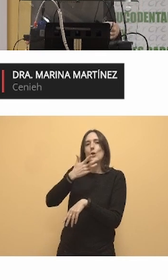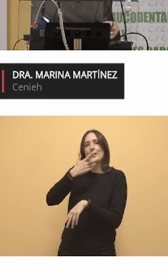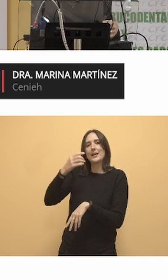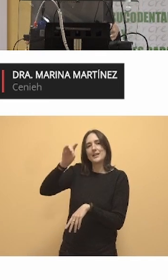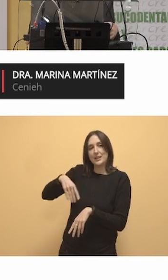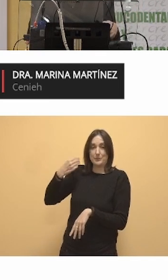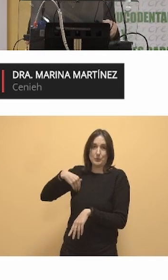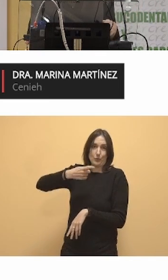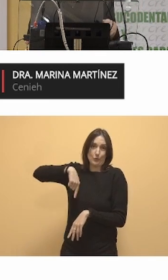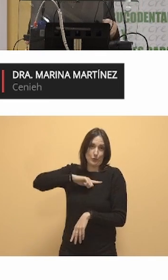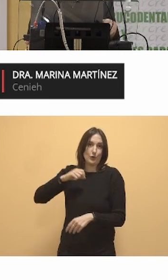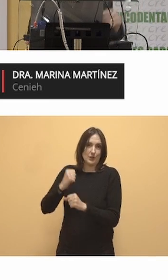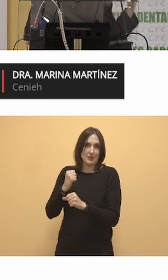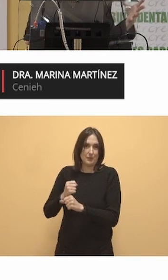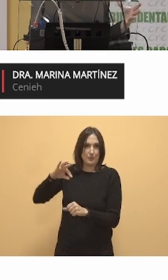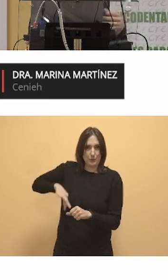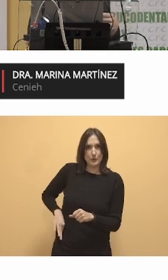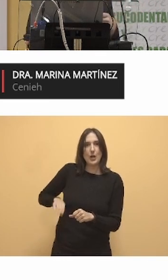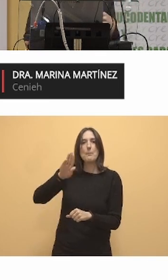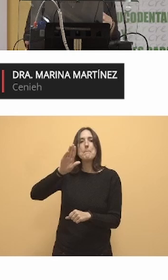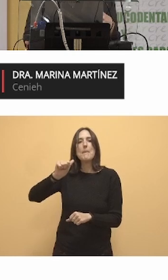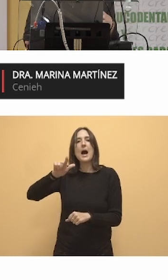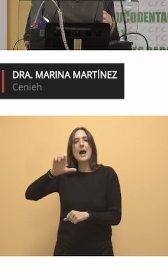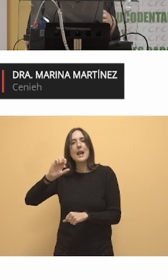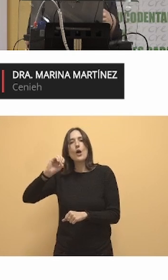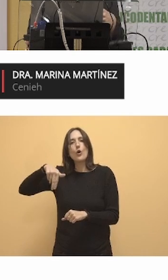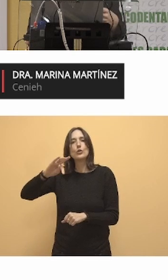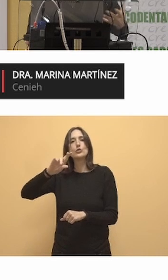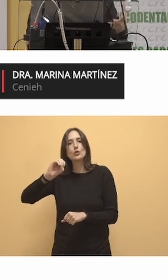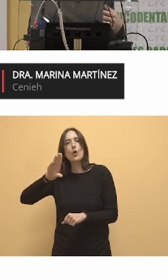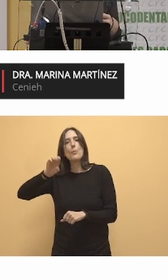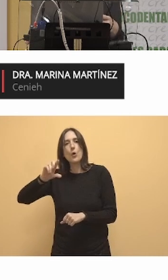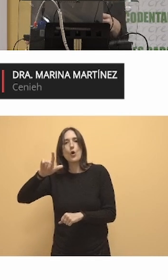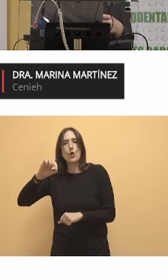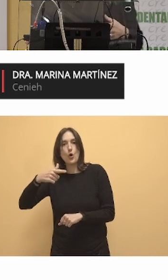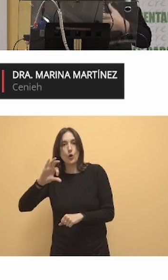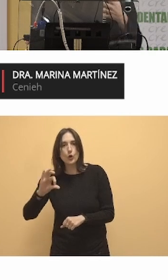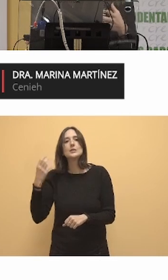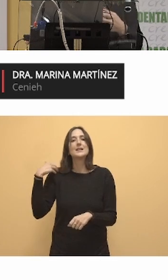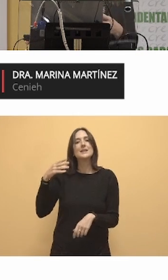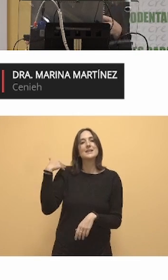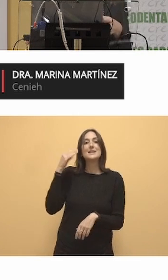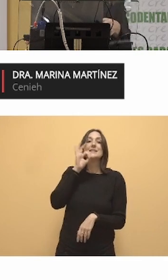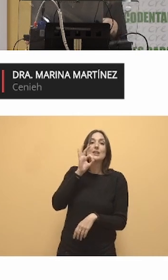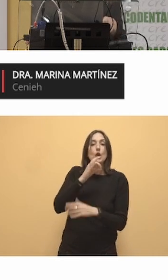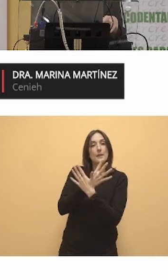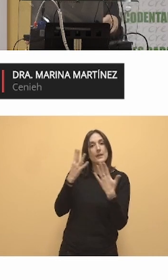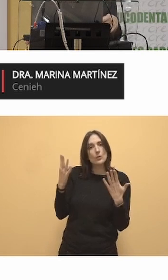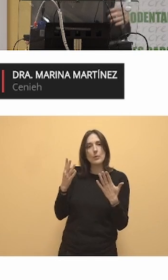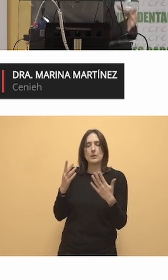Ya en el siglo XIX, los dientes se utilizaron, por así decirlo, como una herramienta